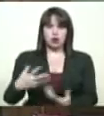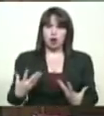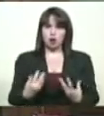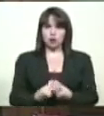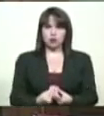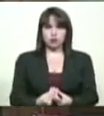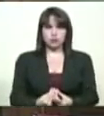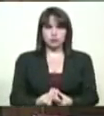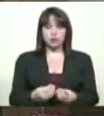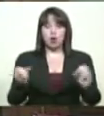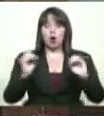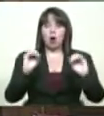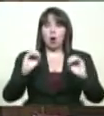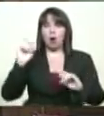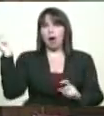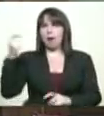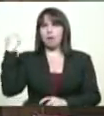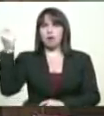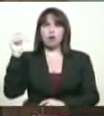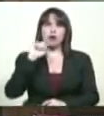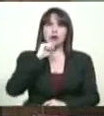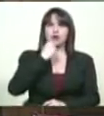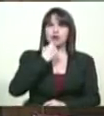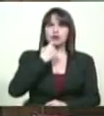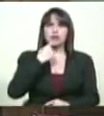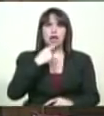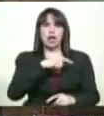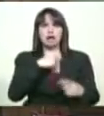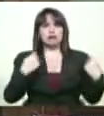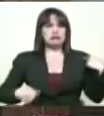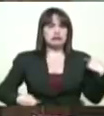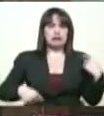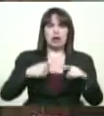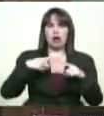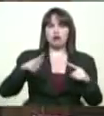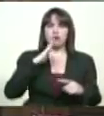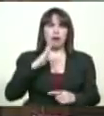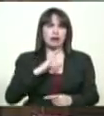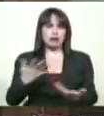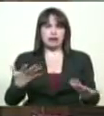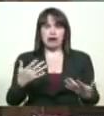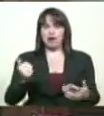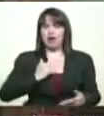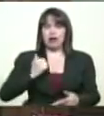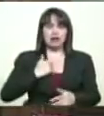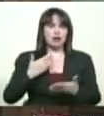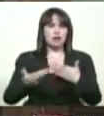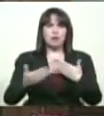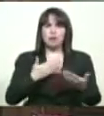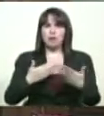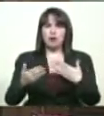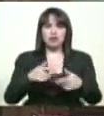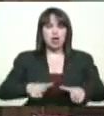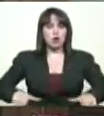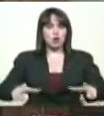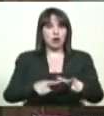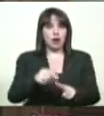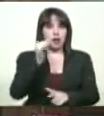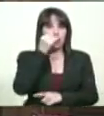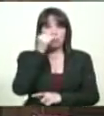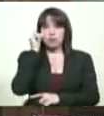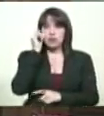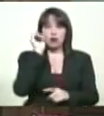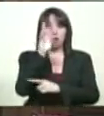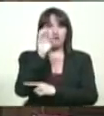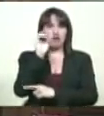san fernando de apure en beijing o en marina los sistemas de videoconferencia